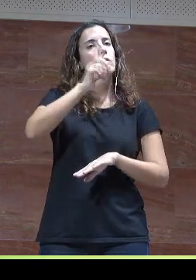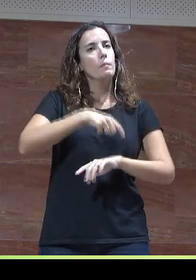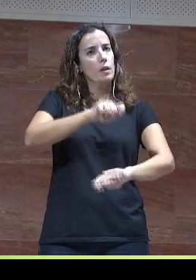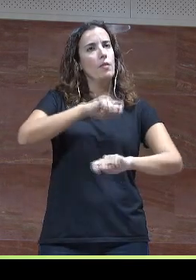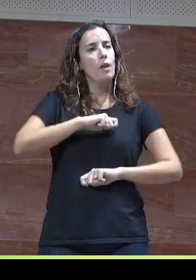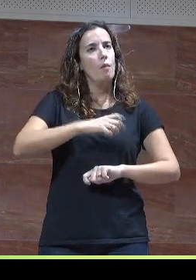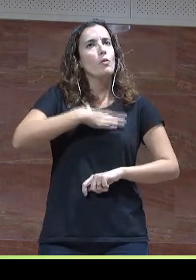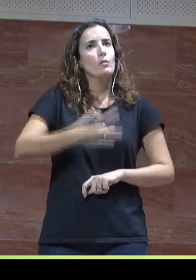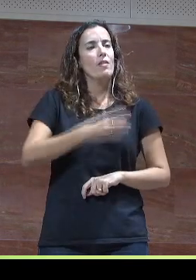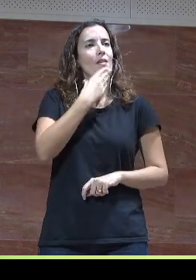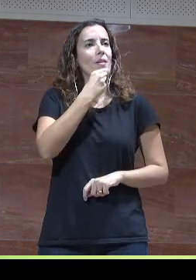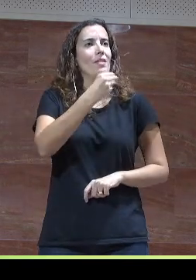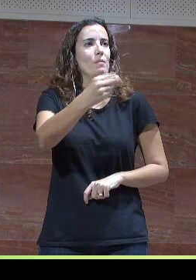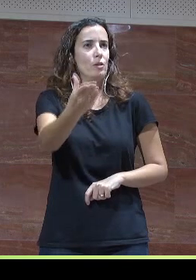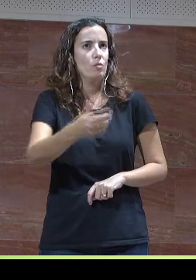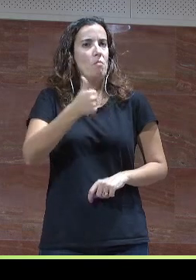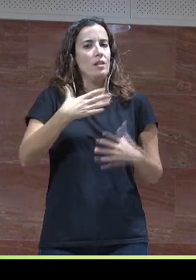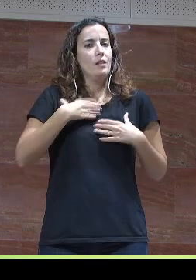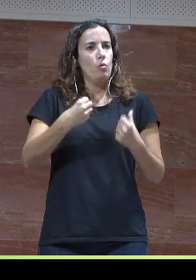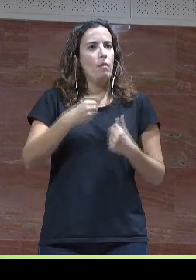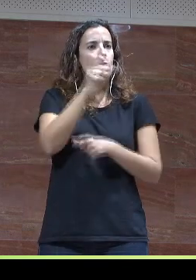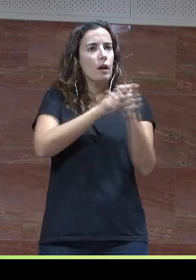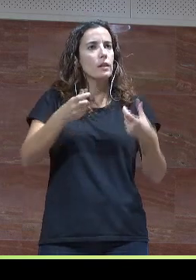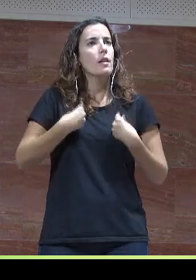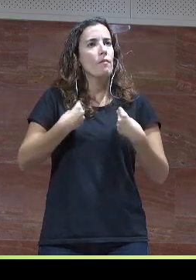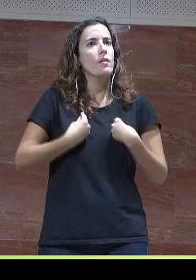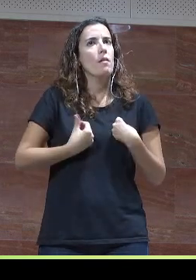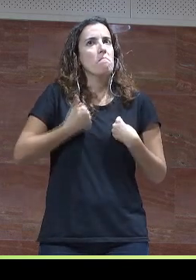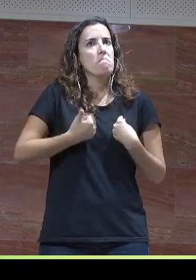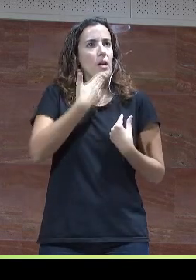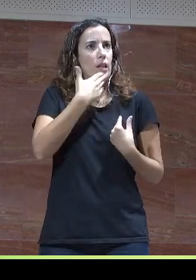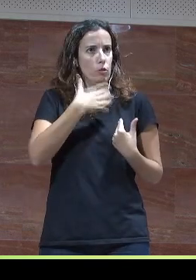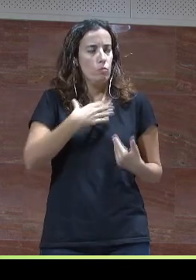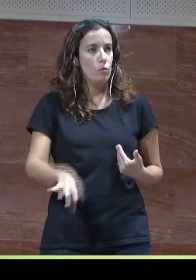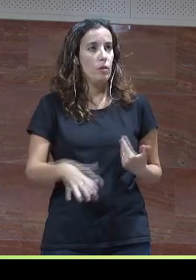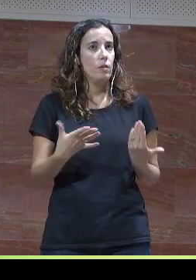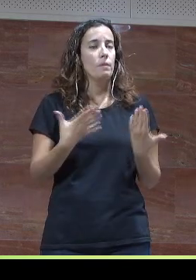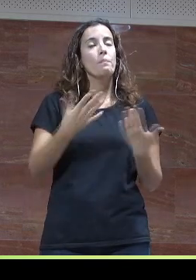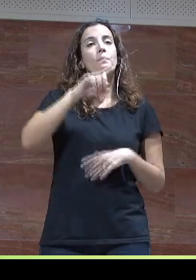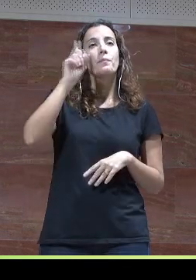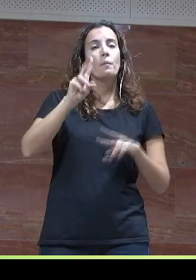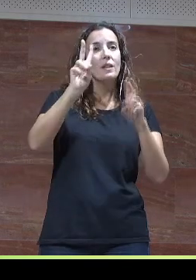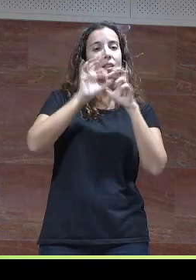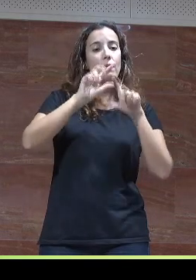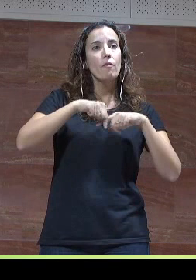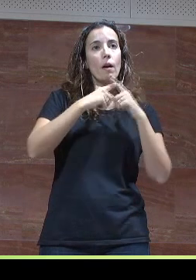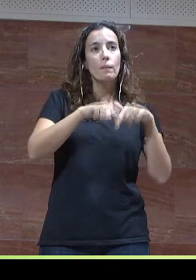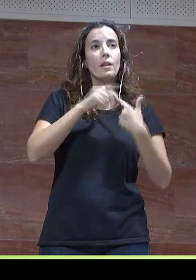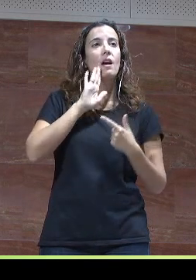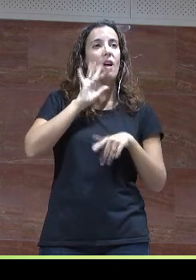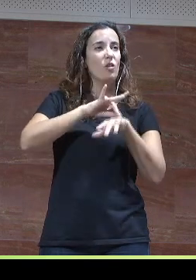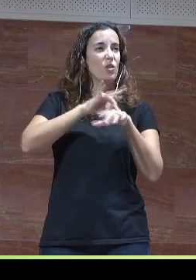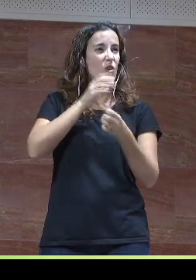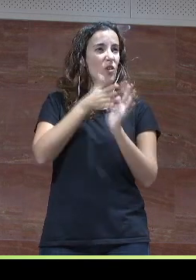el envejecimiento más saludable y que la gente vivamos en más número, más años. Pero también en el terreno de la familia, que nos apuntaba el